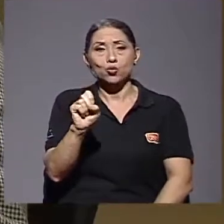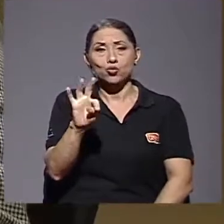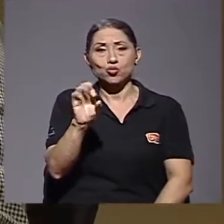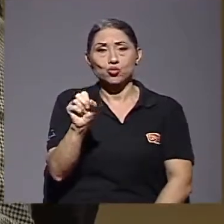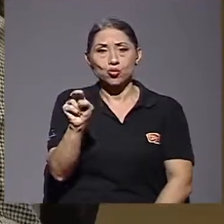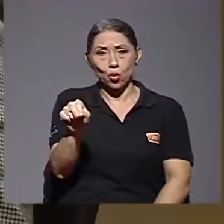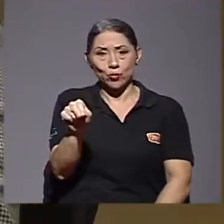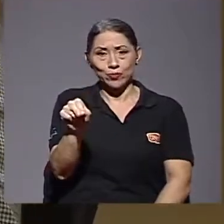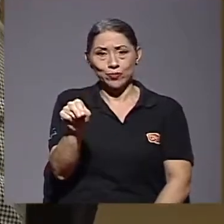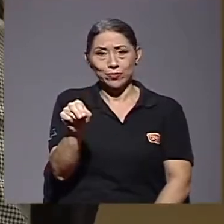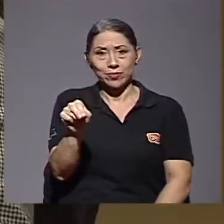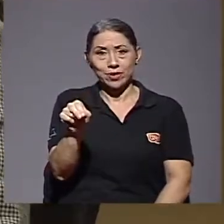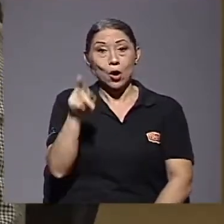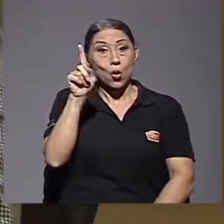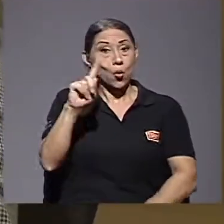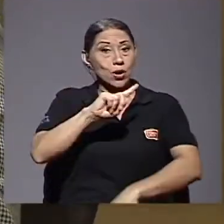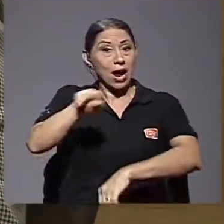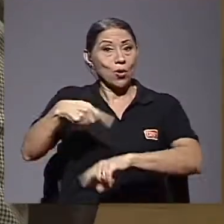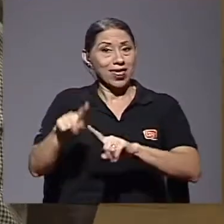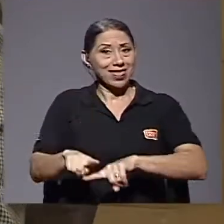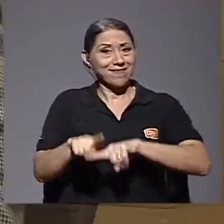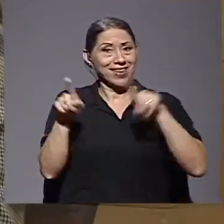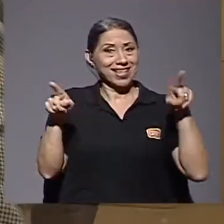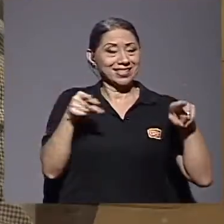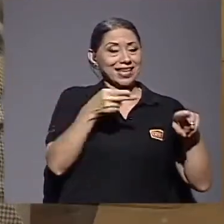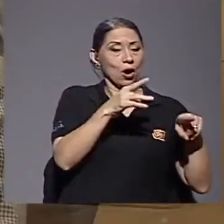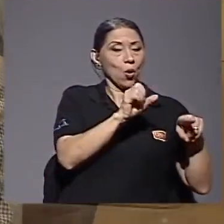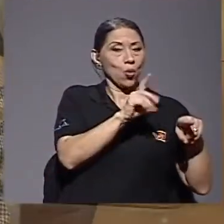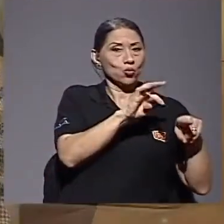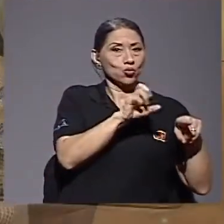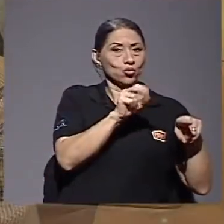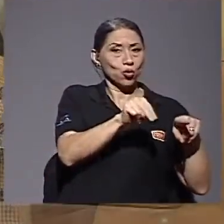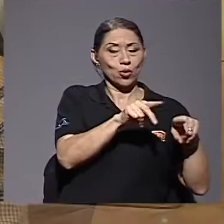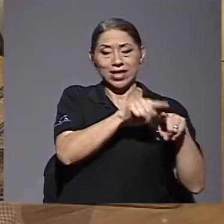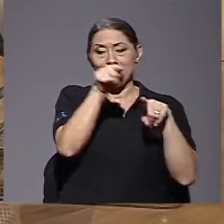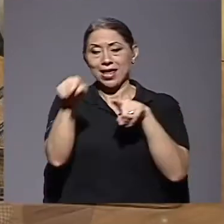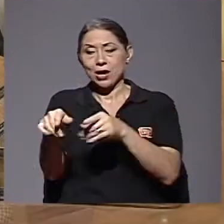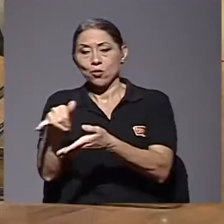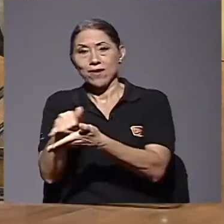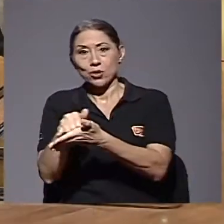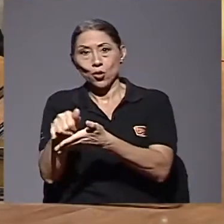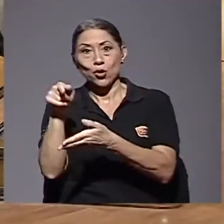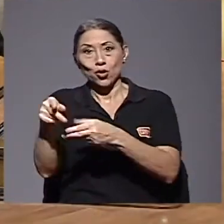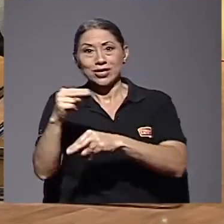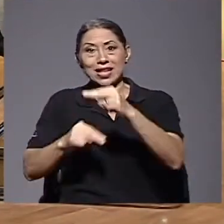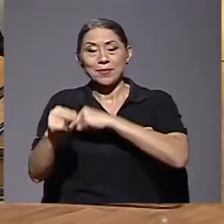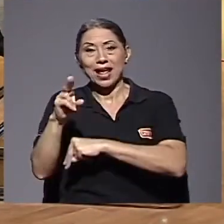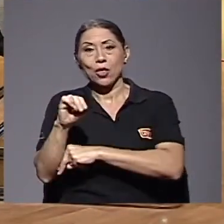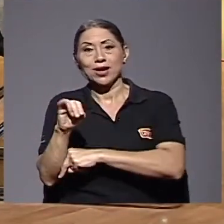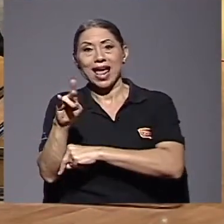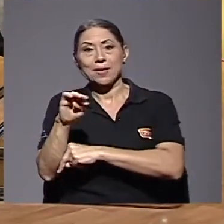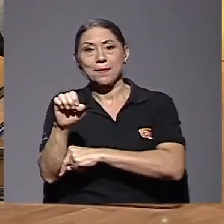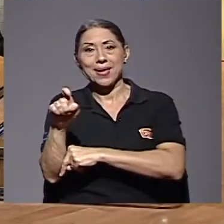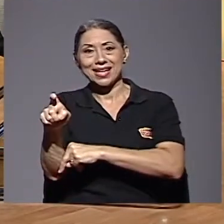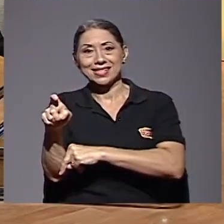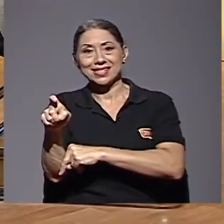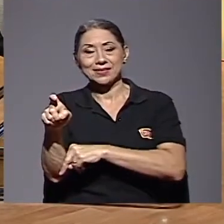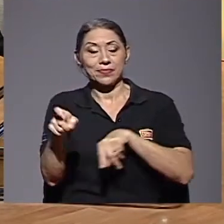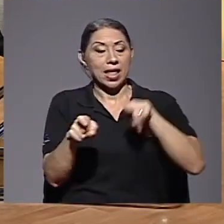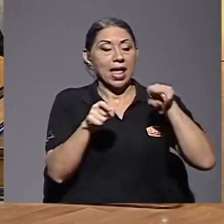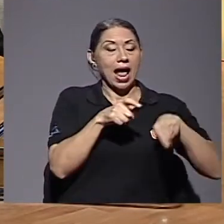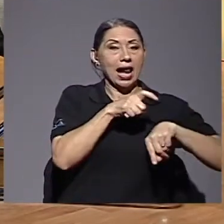que es 1 hora de diferencia entre Houston y Nueva York, donde está el mercado NYMEX. A la 1:30 hora de Houston,